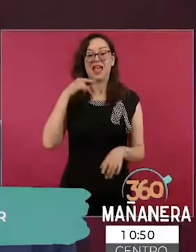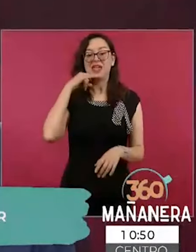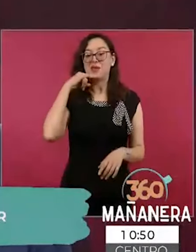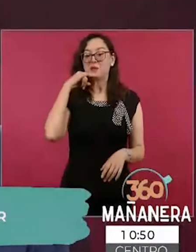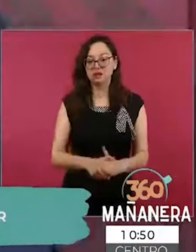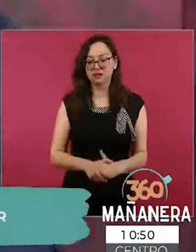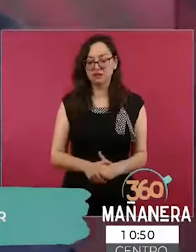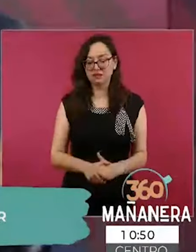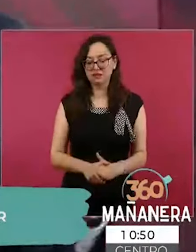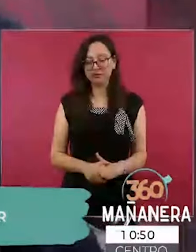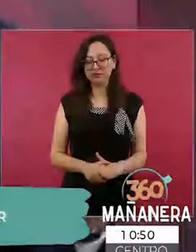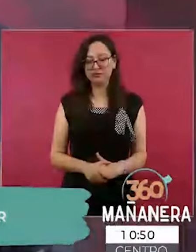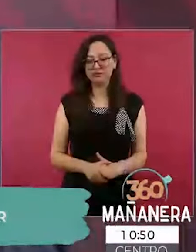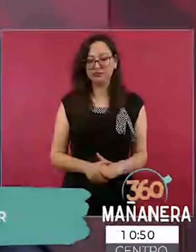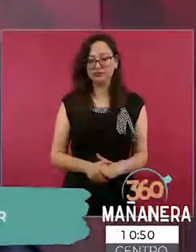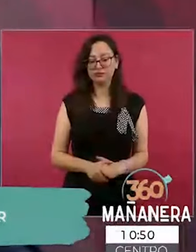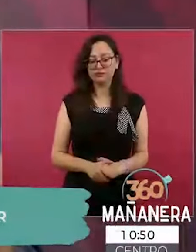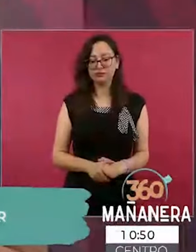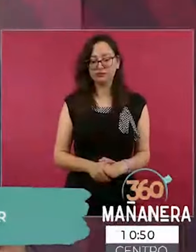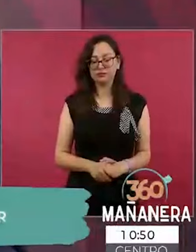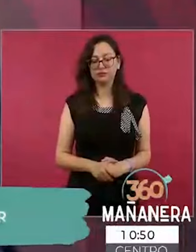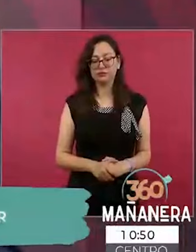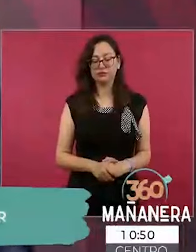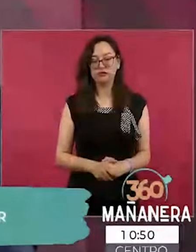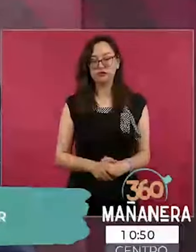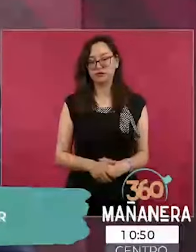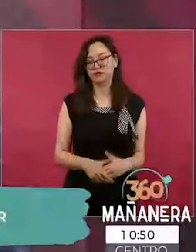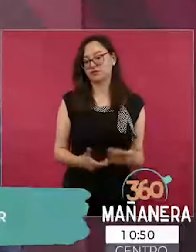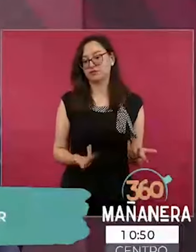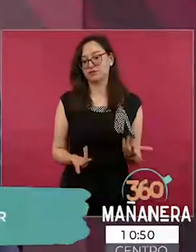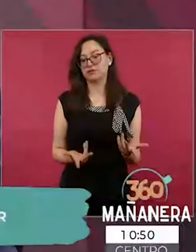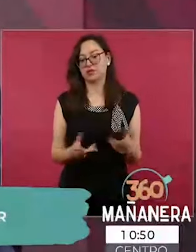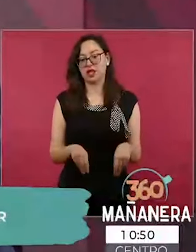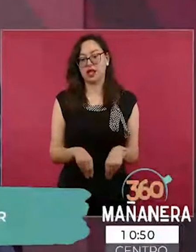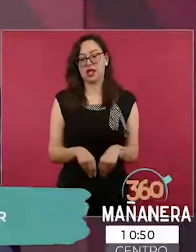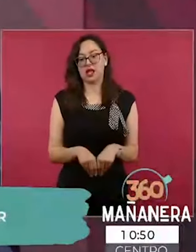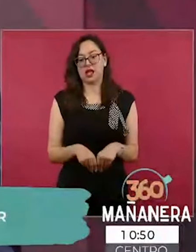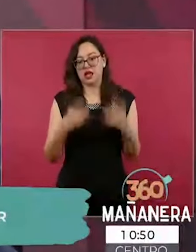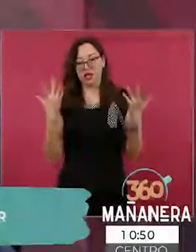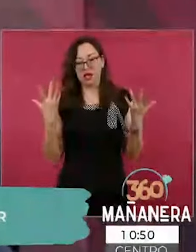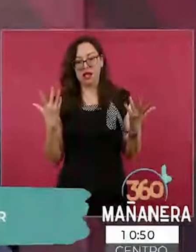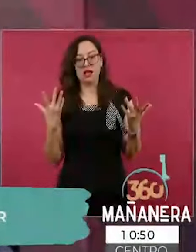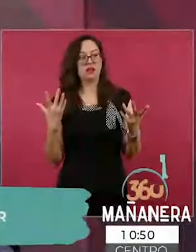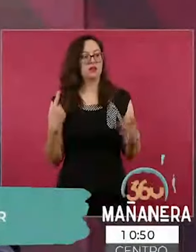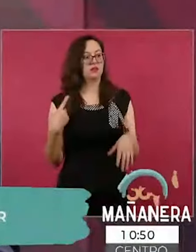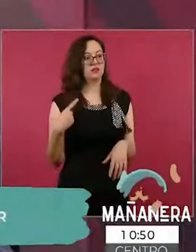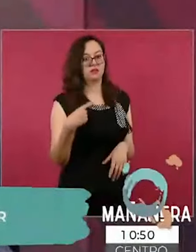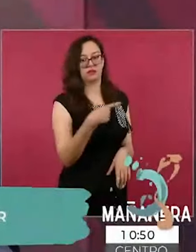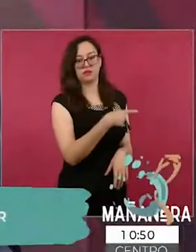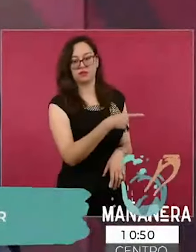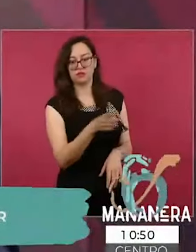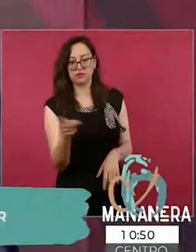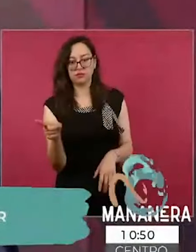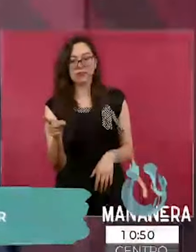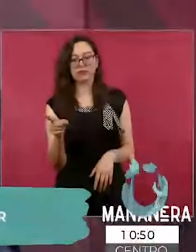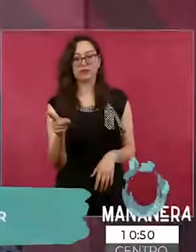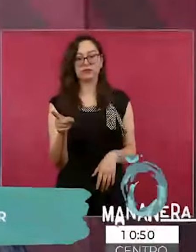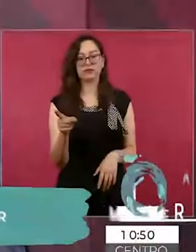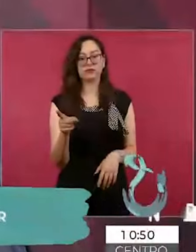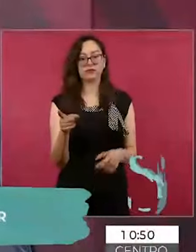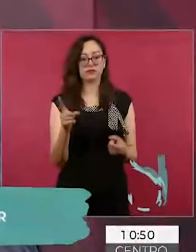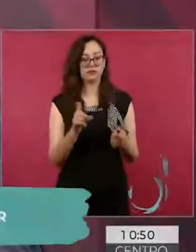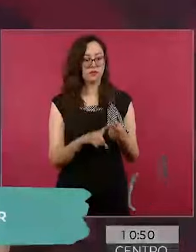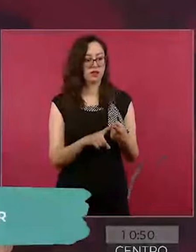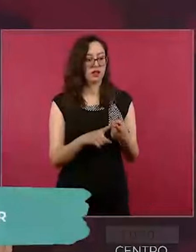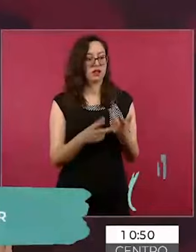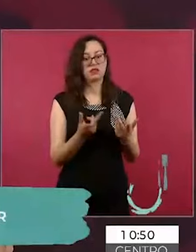hipocresía en los medios de información que la mayoría son